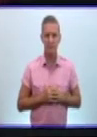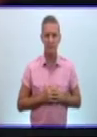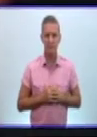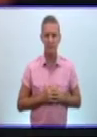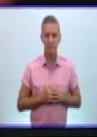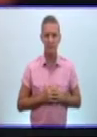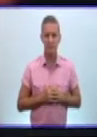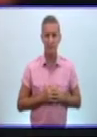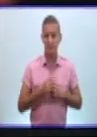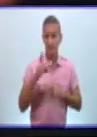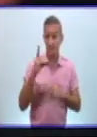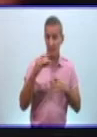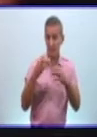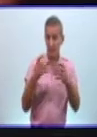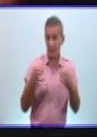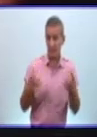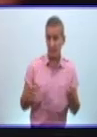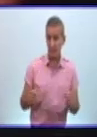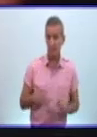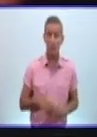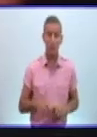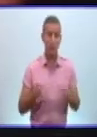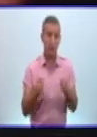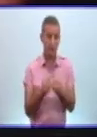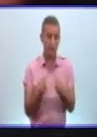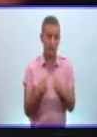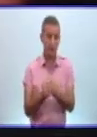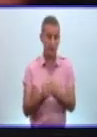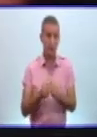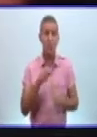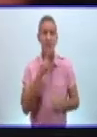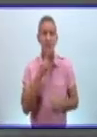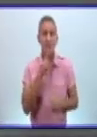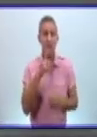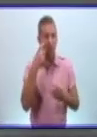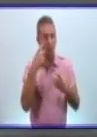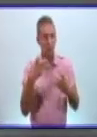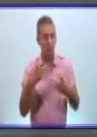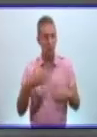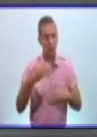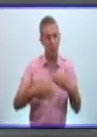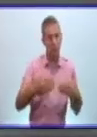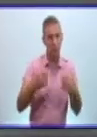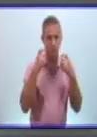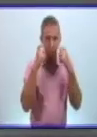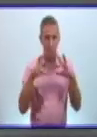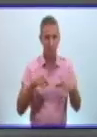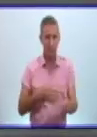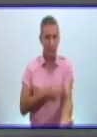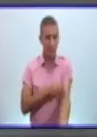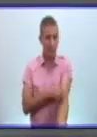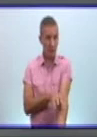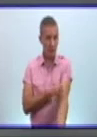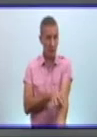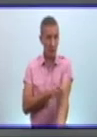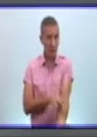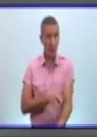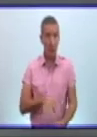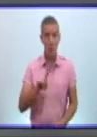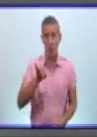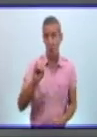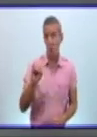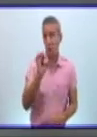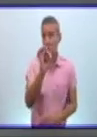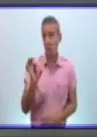La disolución de sólidos en líquidos es esencial para los procesos de la vida. La sangre, un 90% de agua,